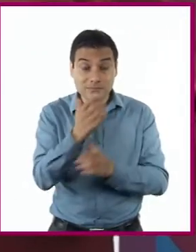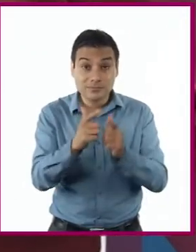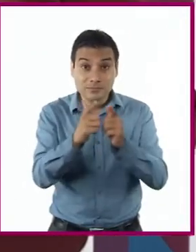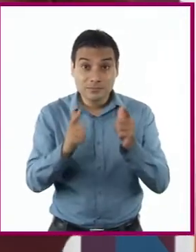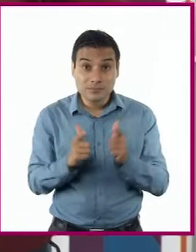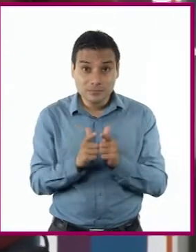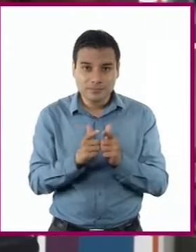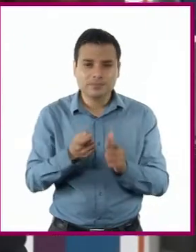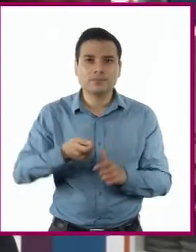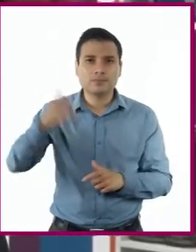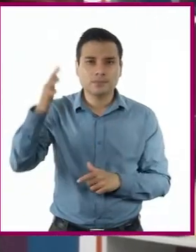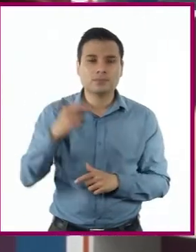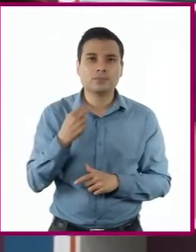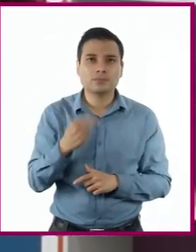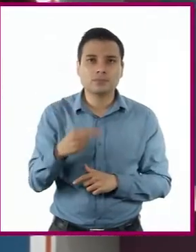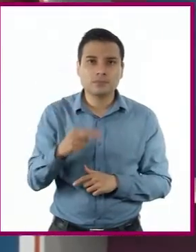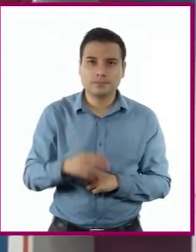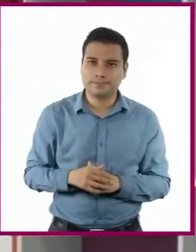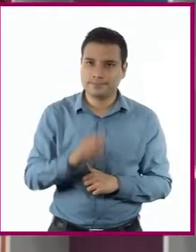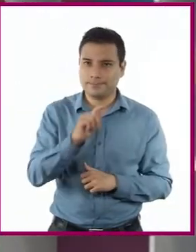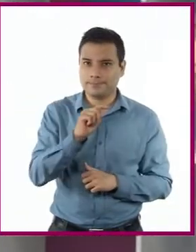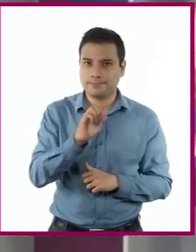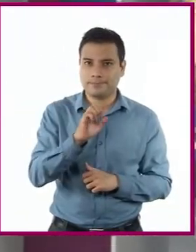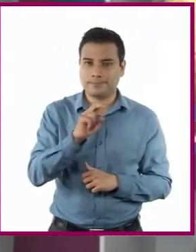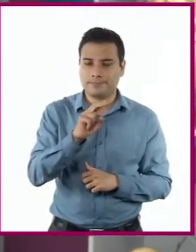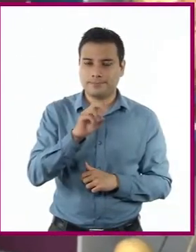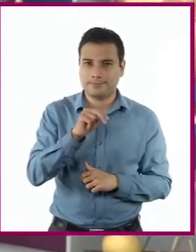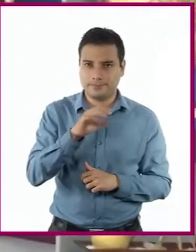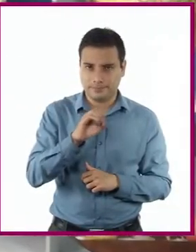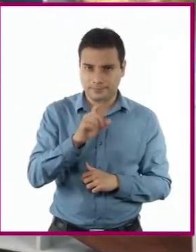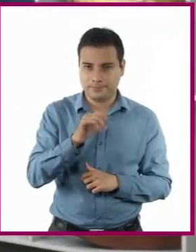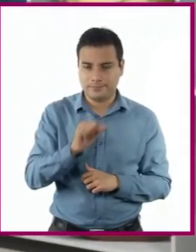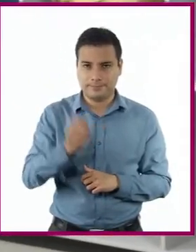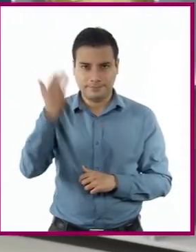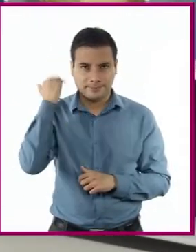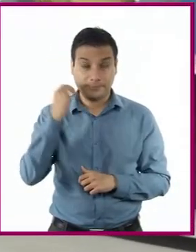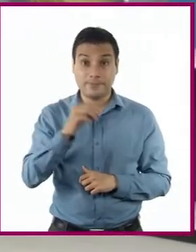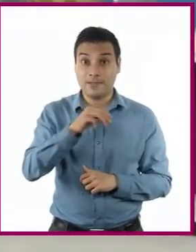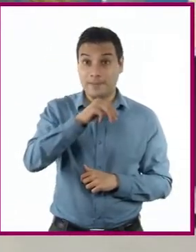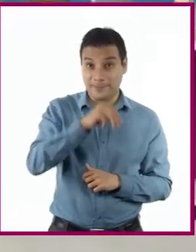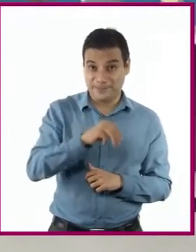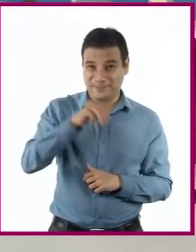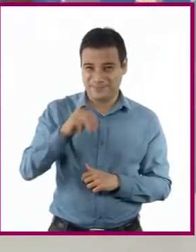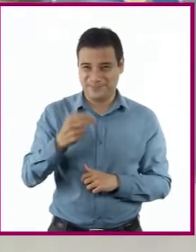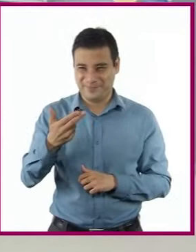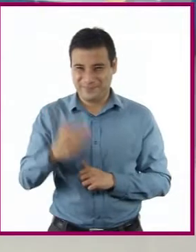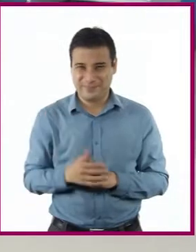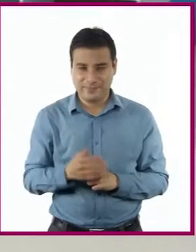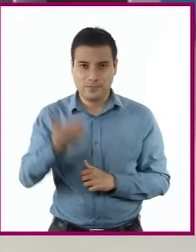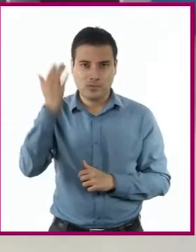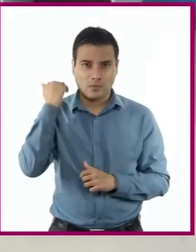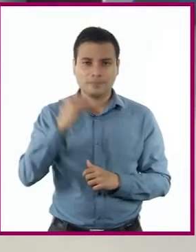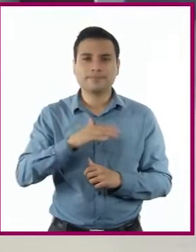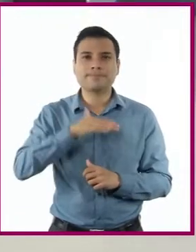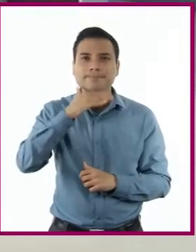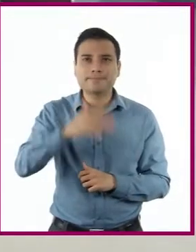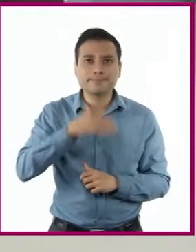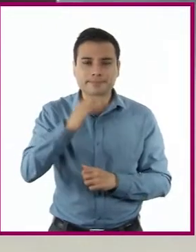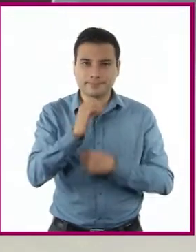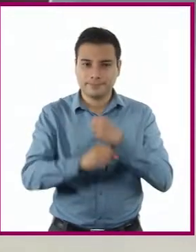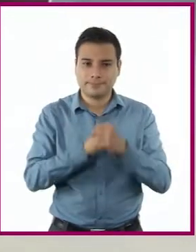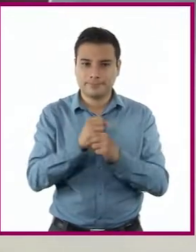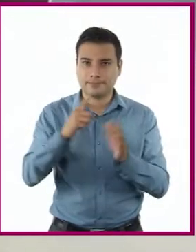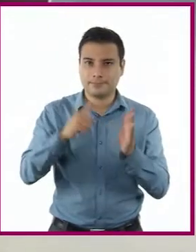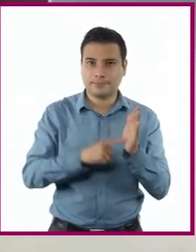los tecnócratas. De la Madrid atendió casos de corrupción del sexenio anterior. Por ejemplo, en